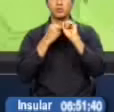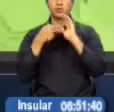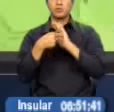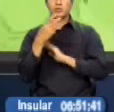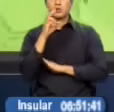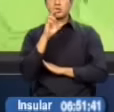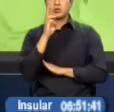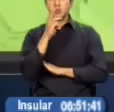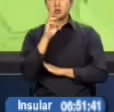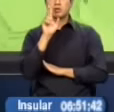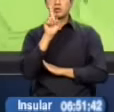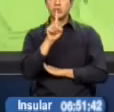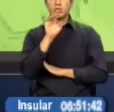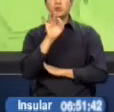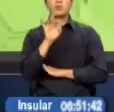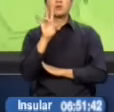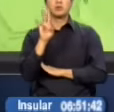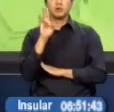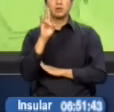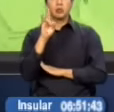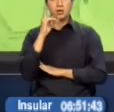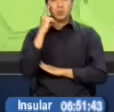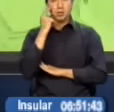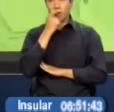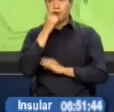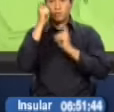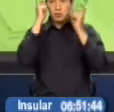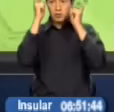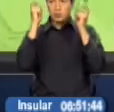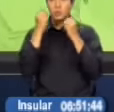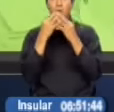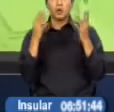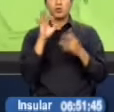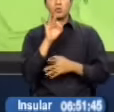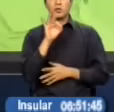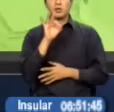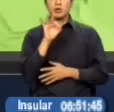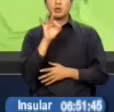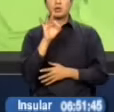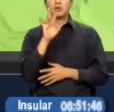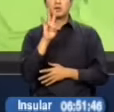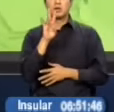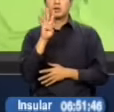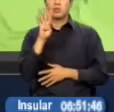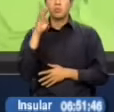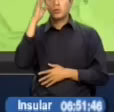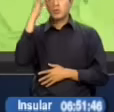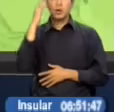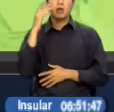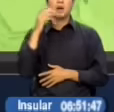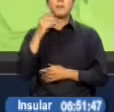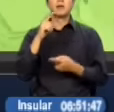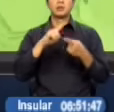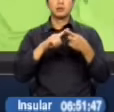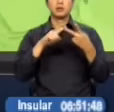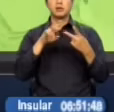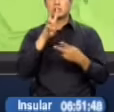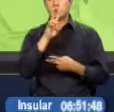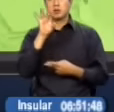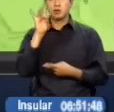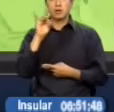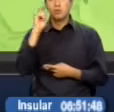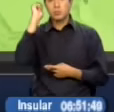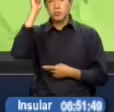un total de 197 partidos dirigidos mostrando 964 tarjetas amarillas y 68